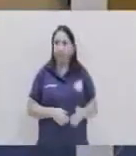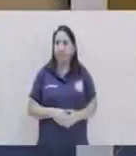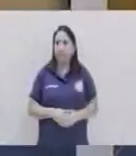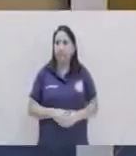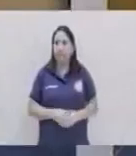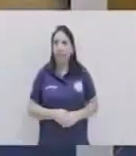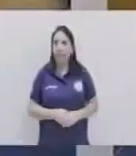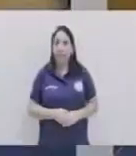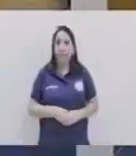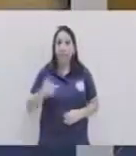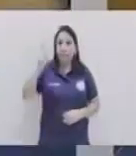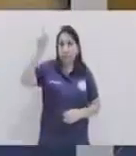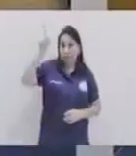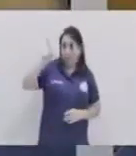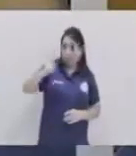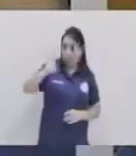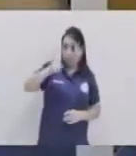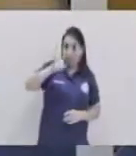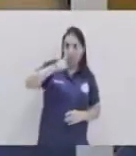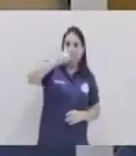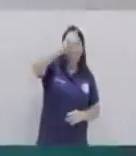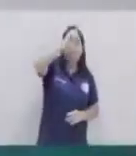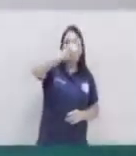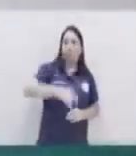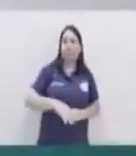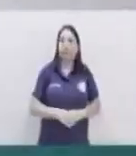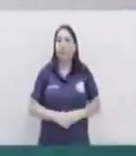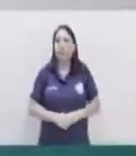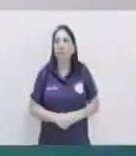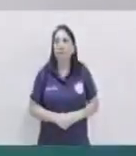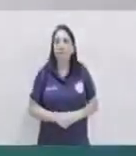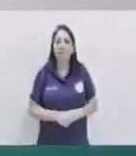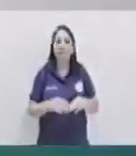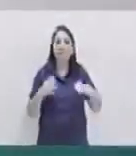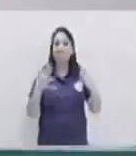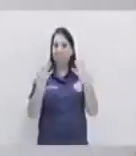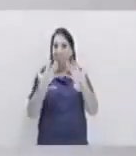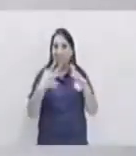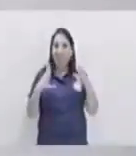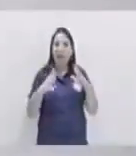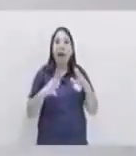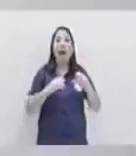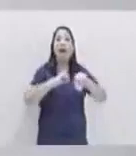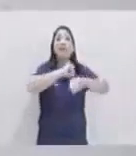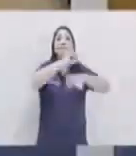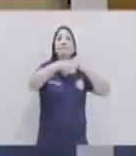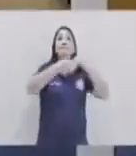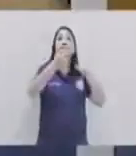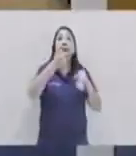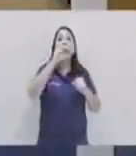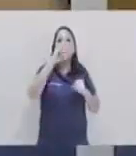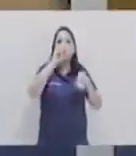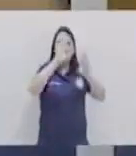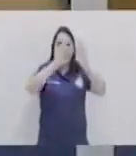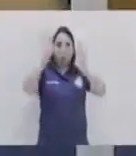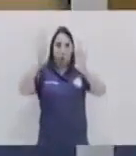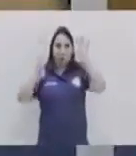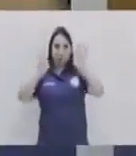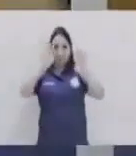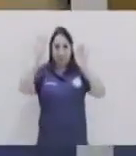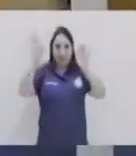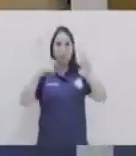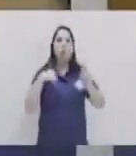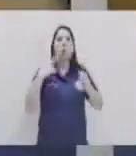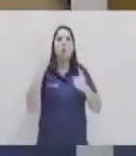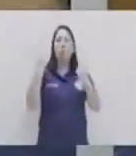se extenderá en este sentido. Ya por medio de factorización podríamos determinar